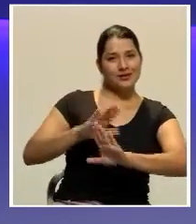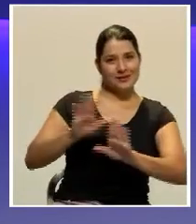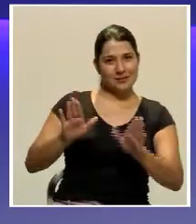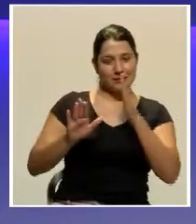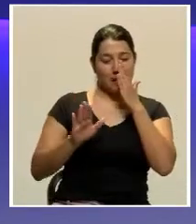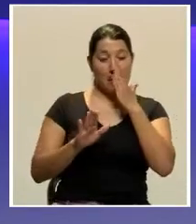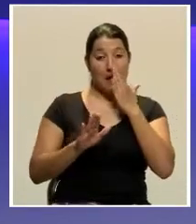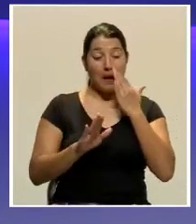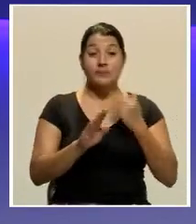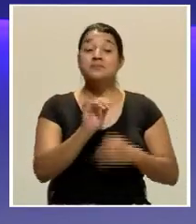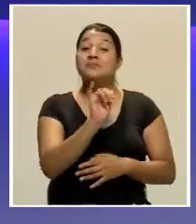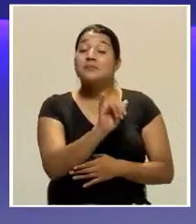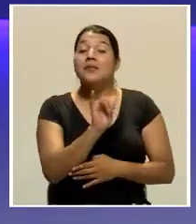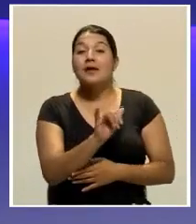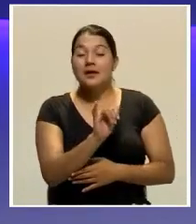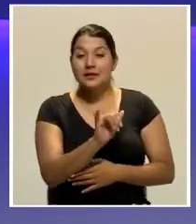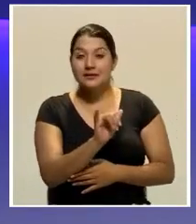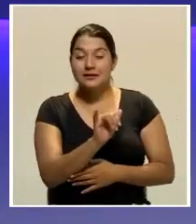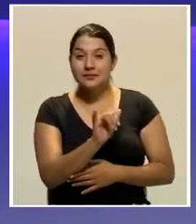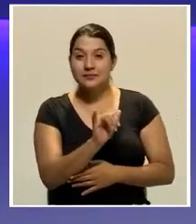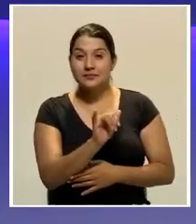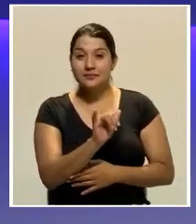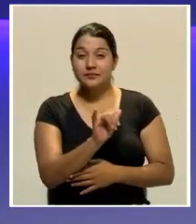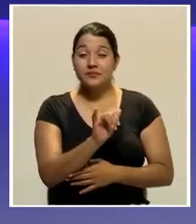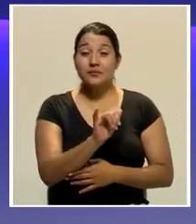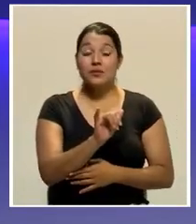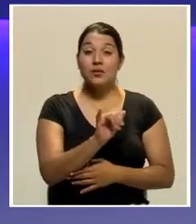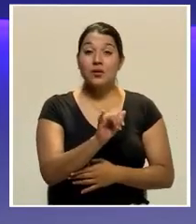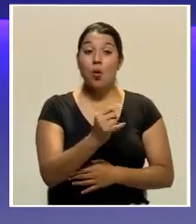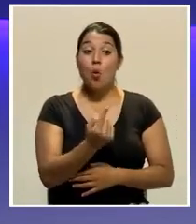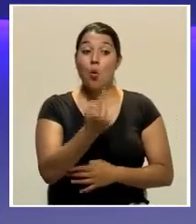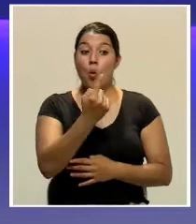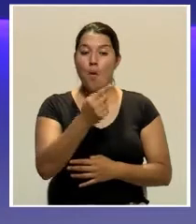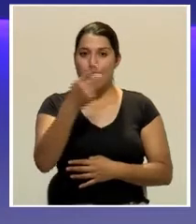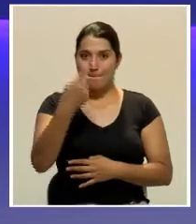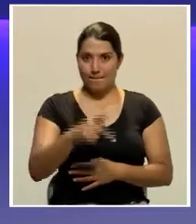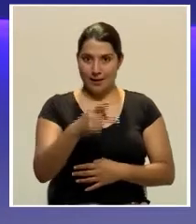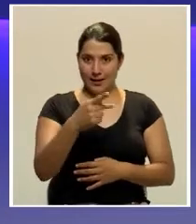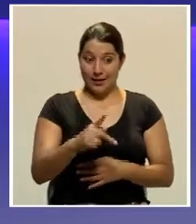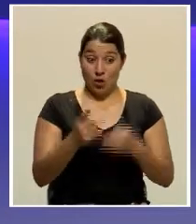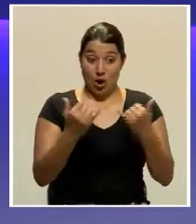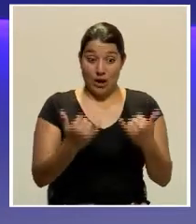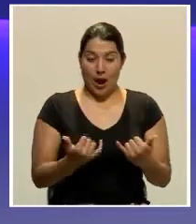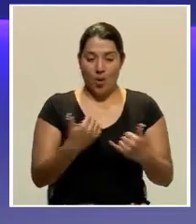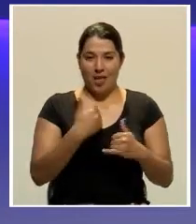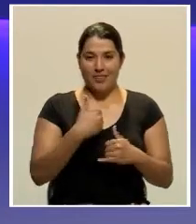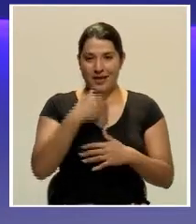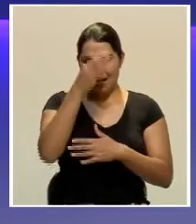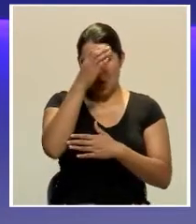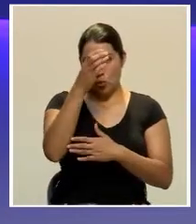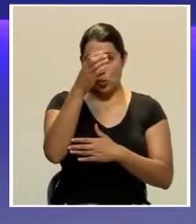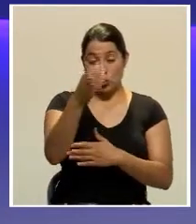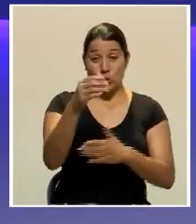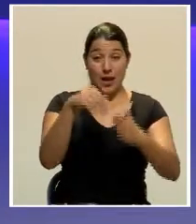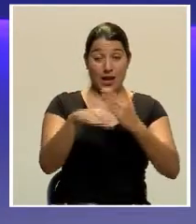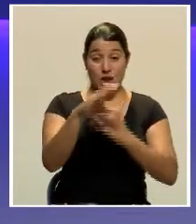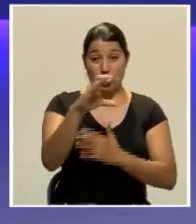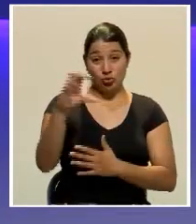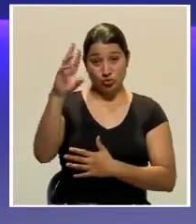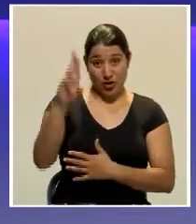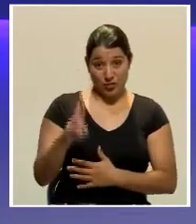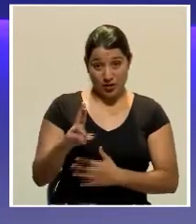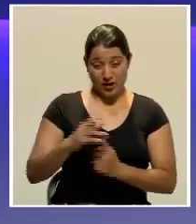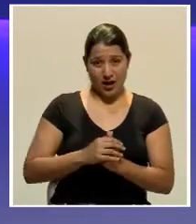Ese es precisamente uno de los enormes peligros que enfrenta la cultura en Costa Rica.